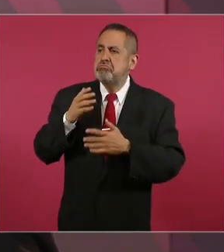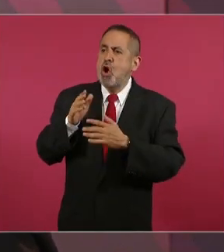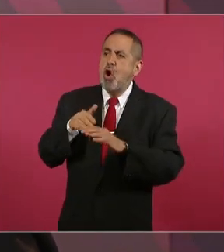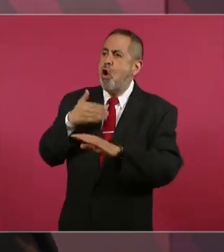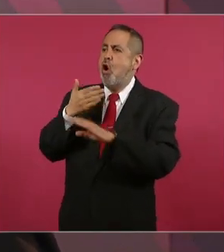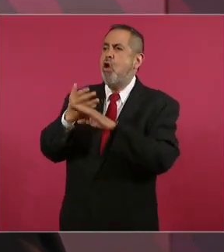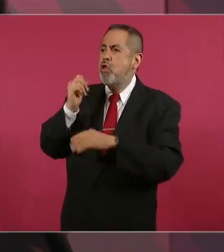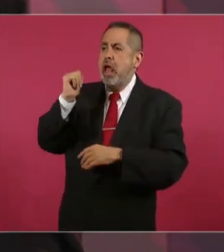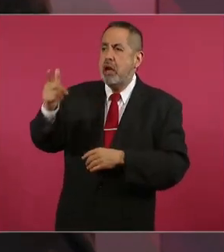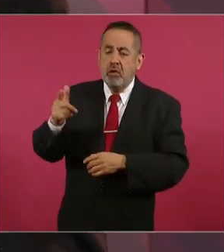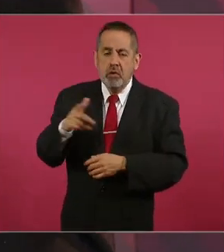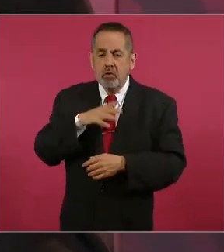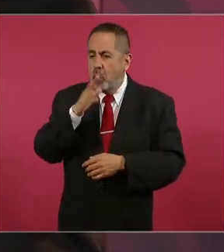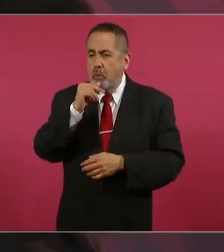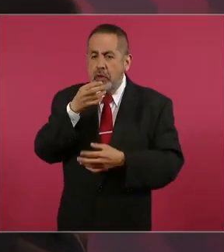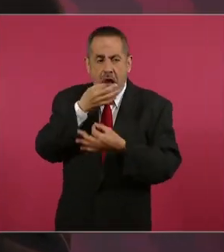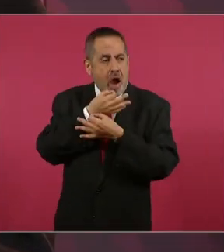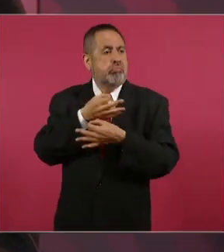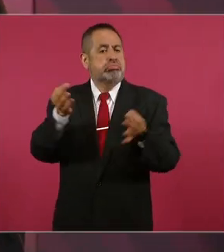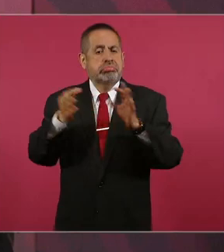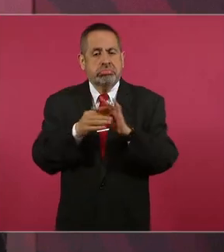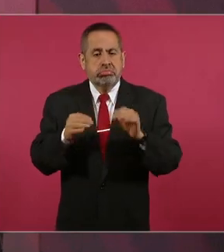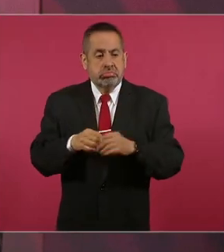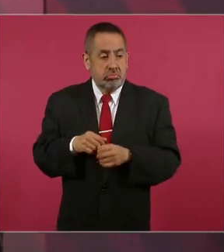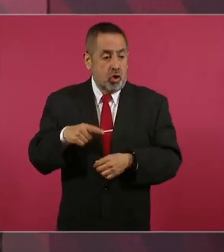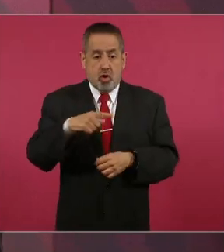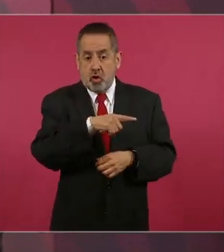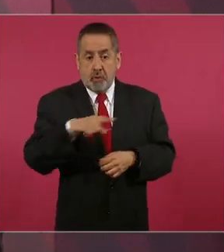era uno blanco,